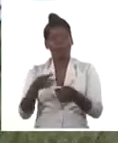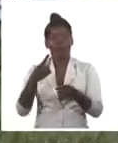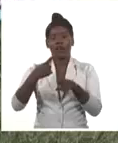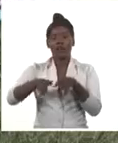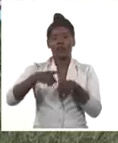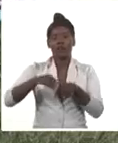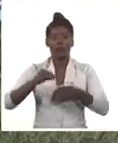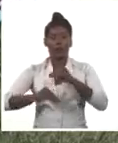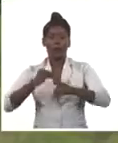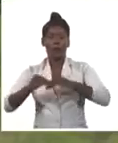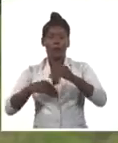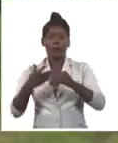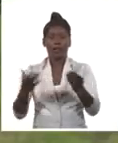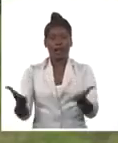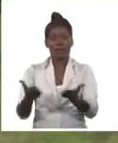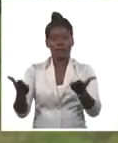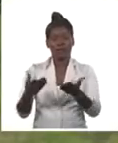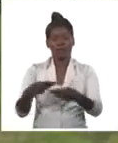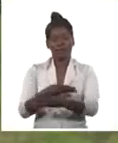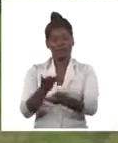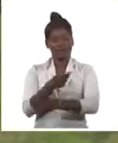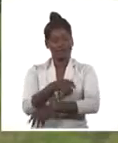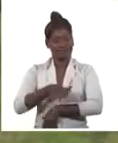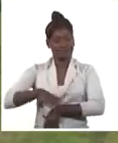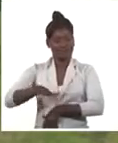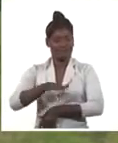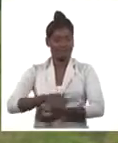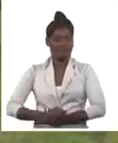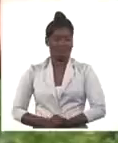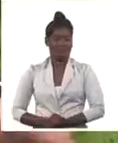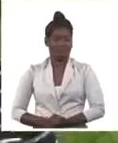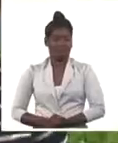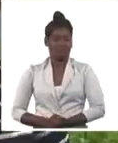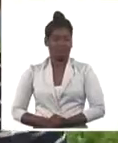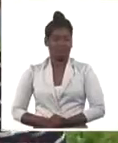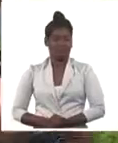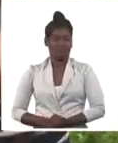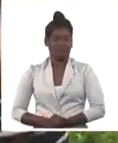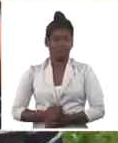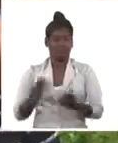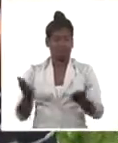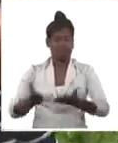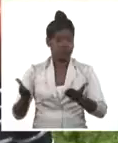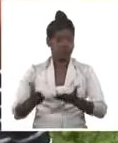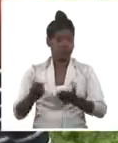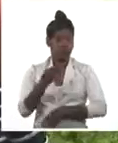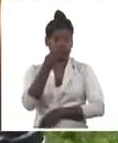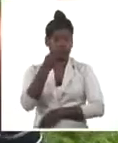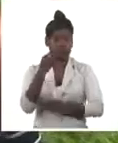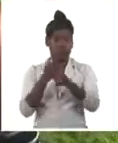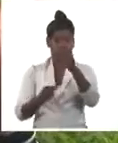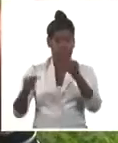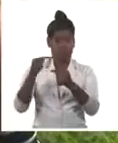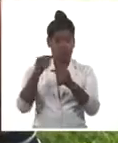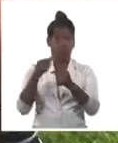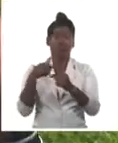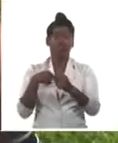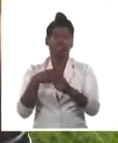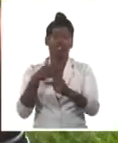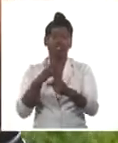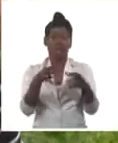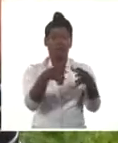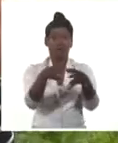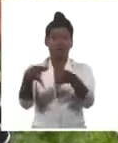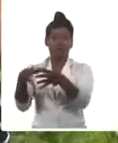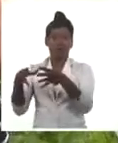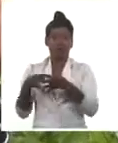productos agrícolas en ofertas diversas. En el caso de la producción de alimentos, la base primaria, tenemos que potenciar, hay que hacer colectivos laborales para que el obrero